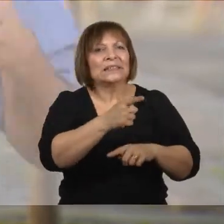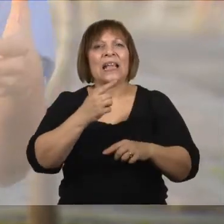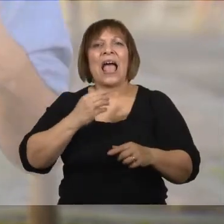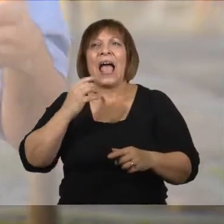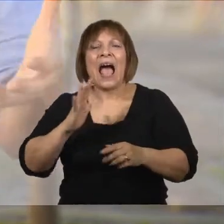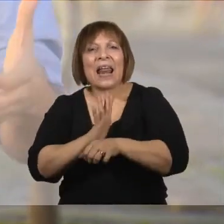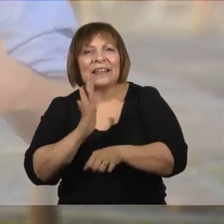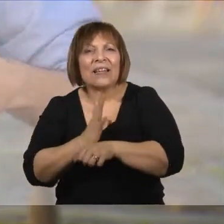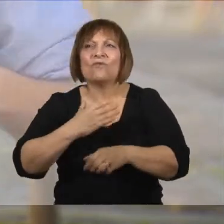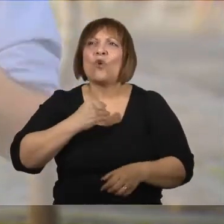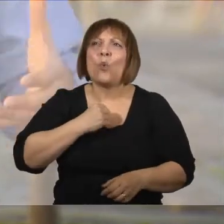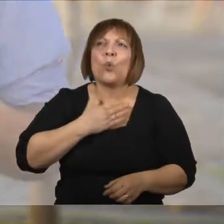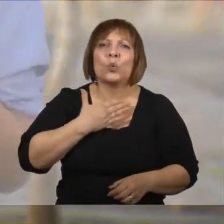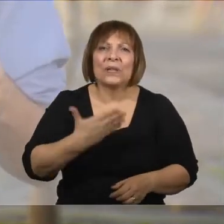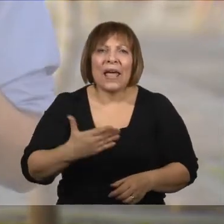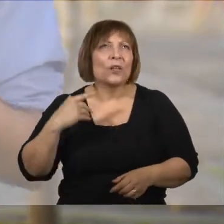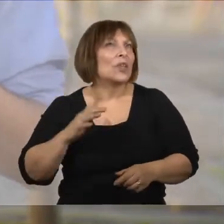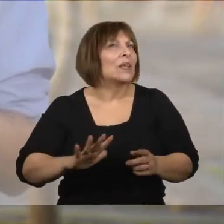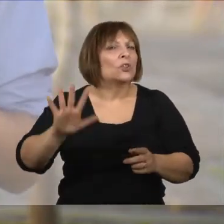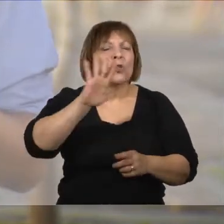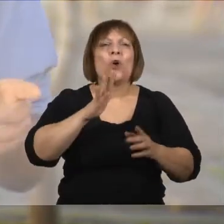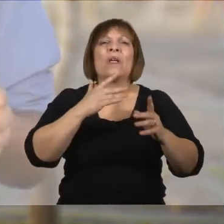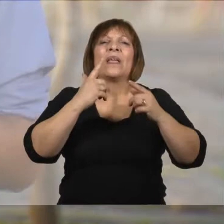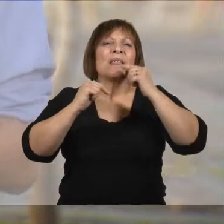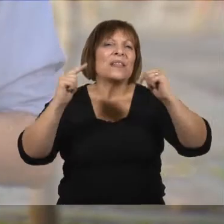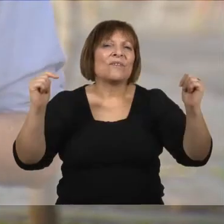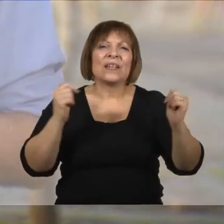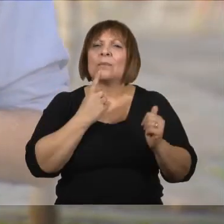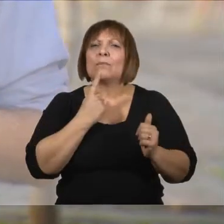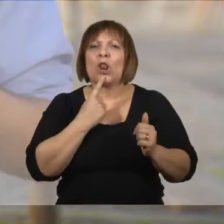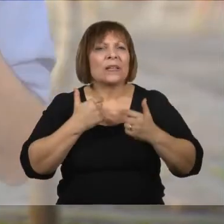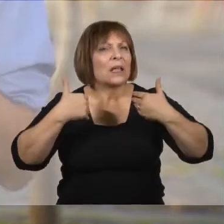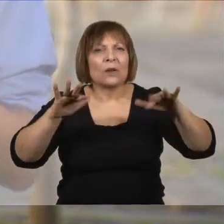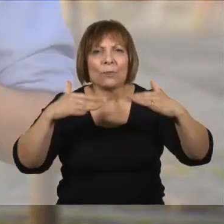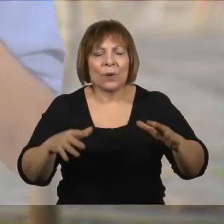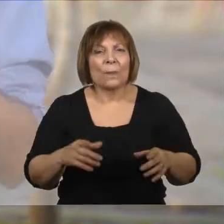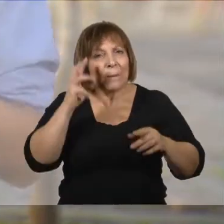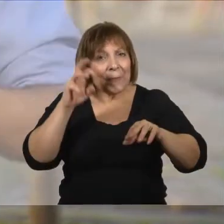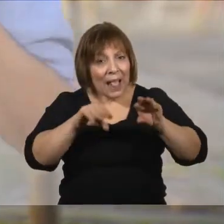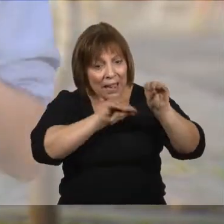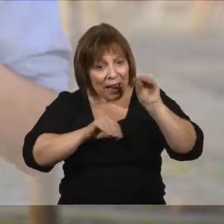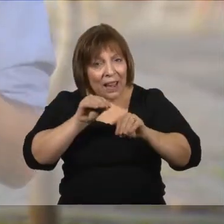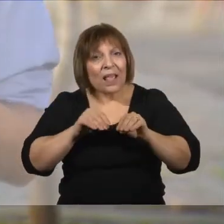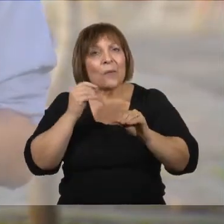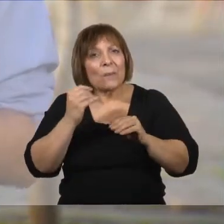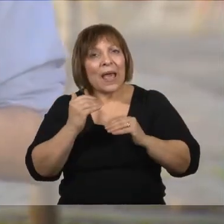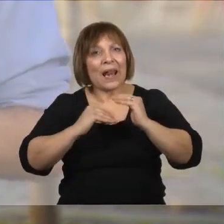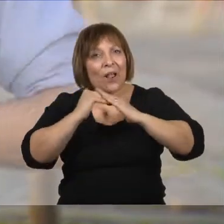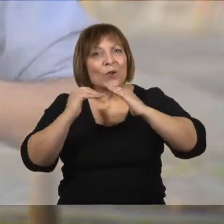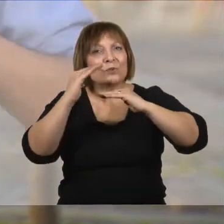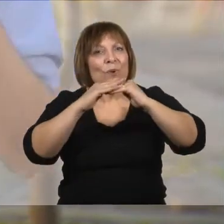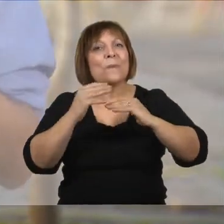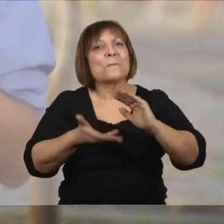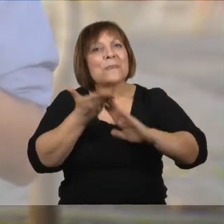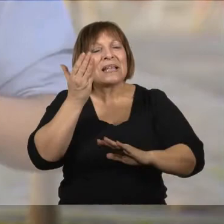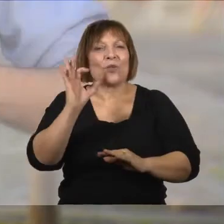religiosas, artistas, voluntarios, jóvenes de todo el país y de todos los partidos políticos. Un plan diseñado para seguir construyendo un